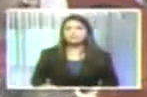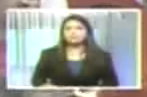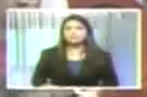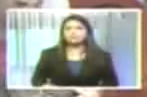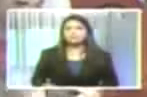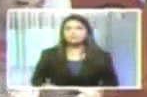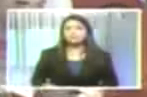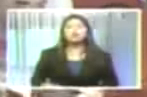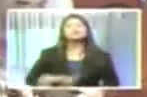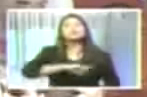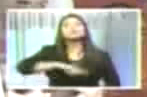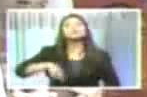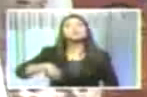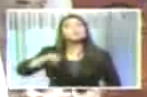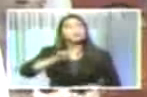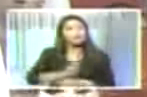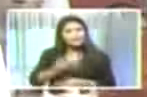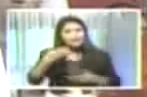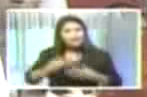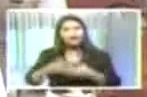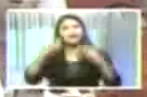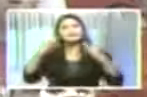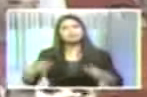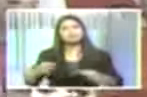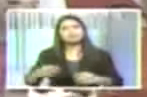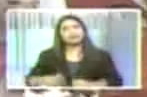Somos la garantía,